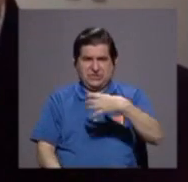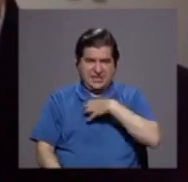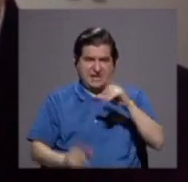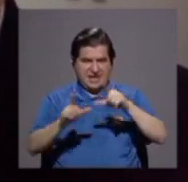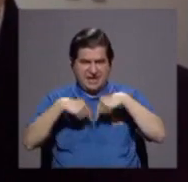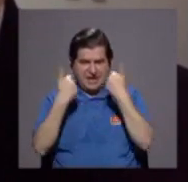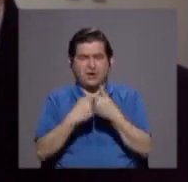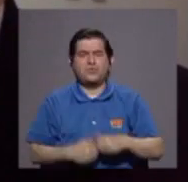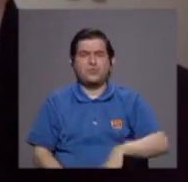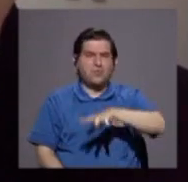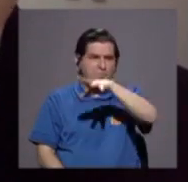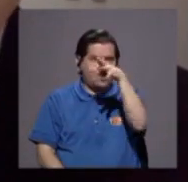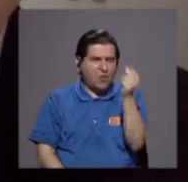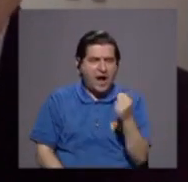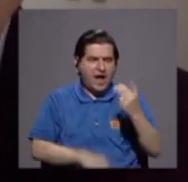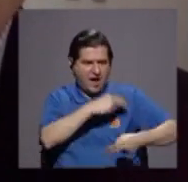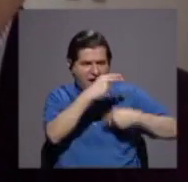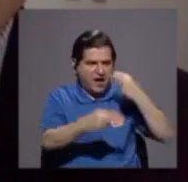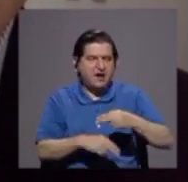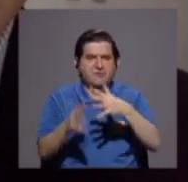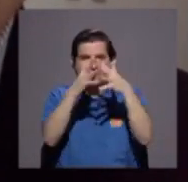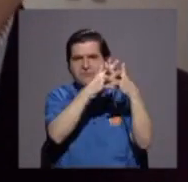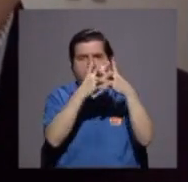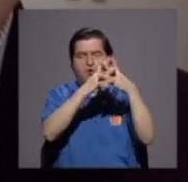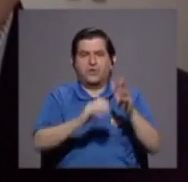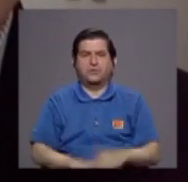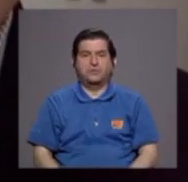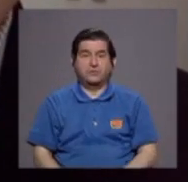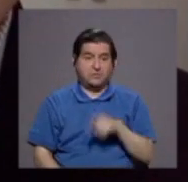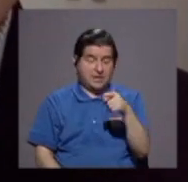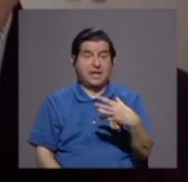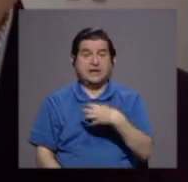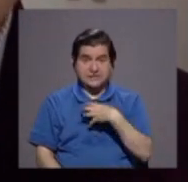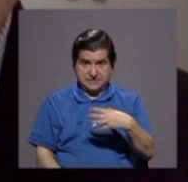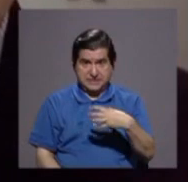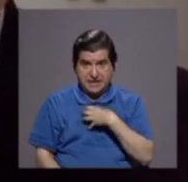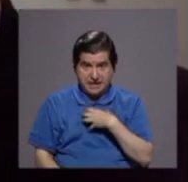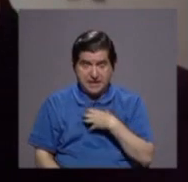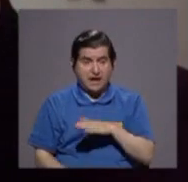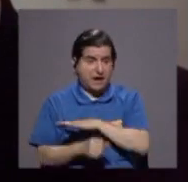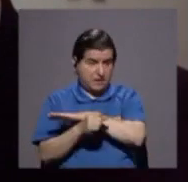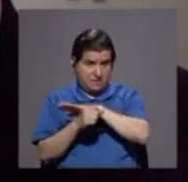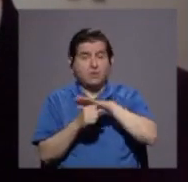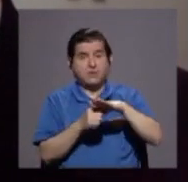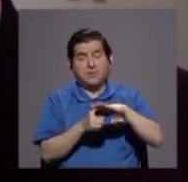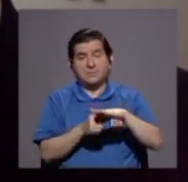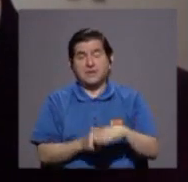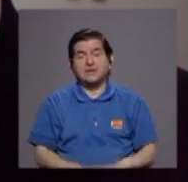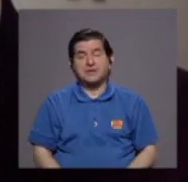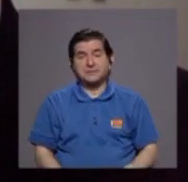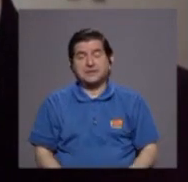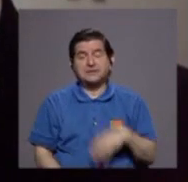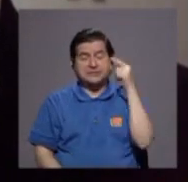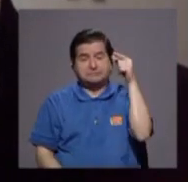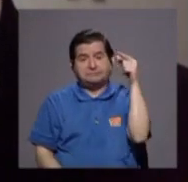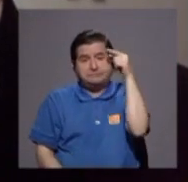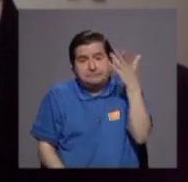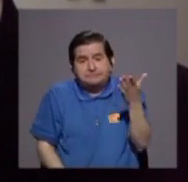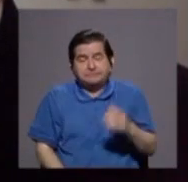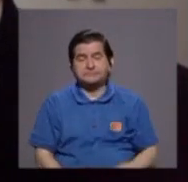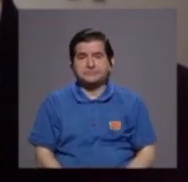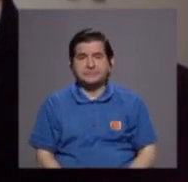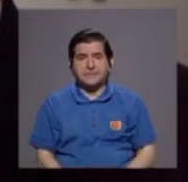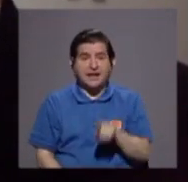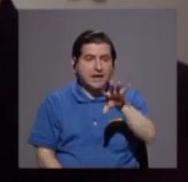sectores afrodescendientes en Estados Unidos, que por otro lado son reclamos absolutamente fundamentados, y de